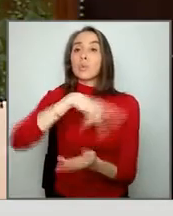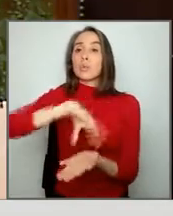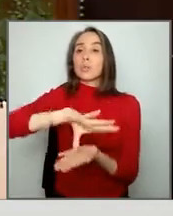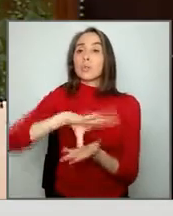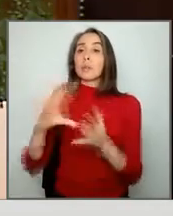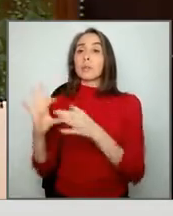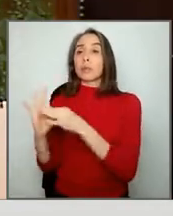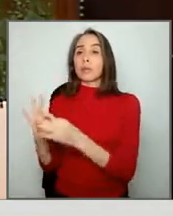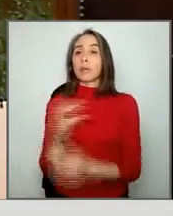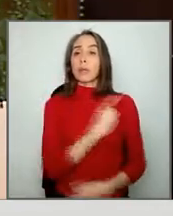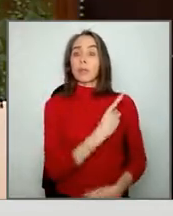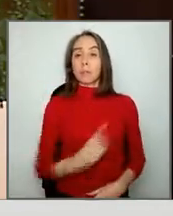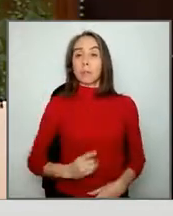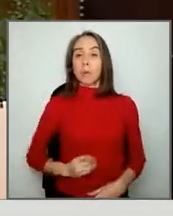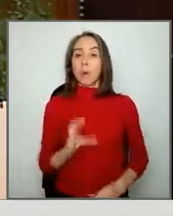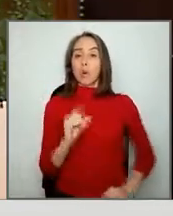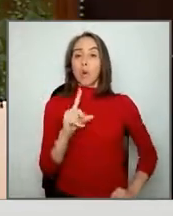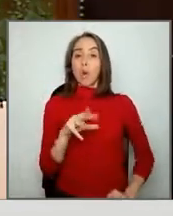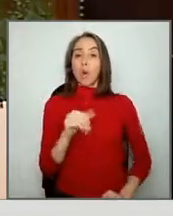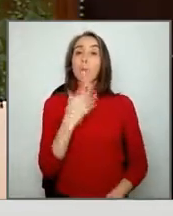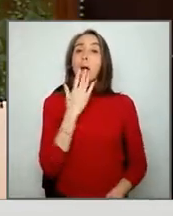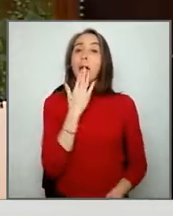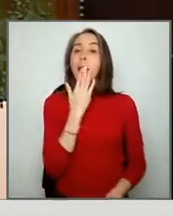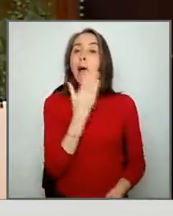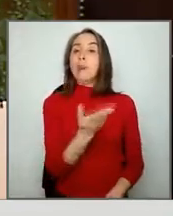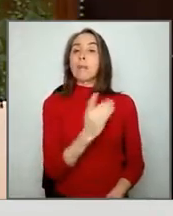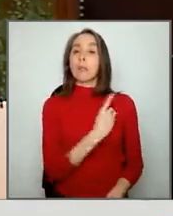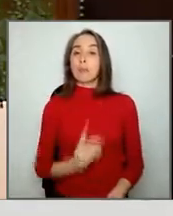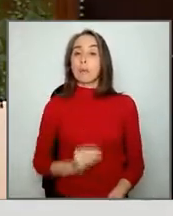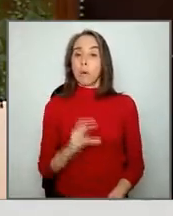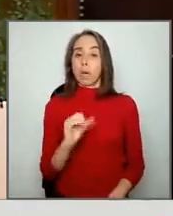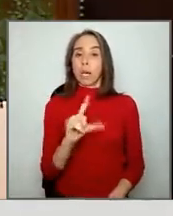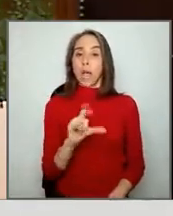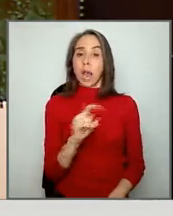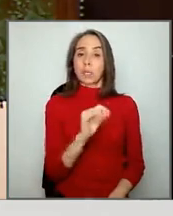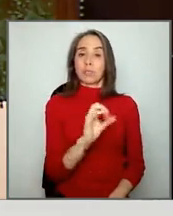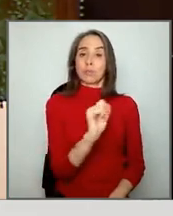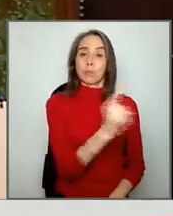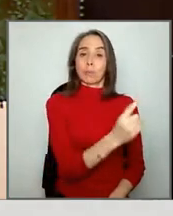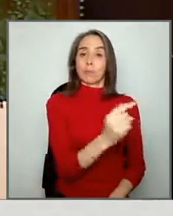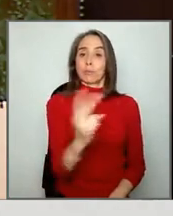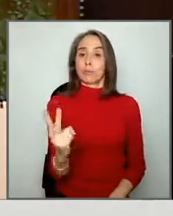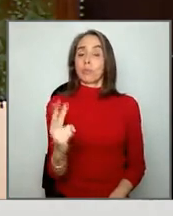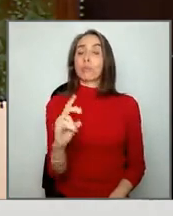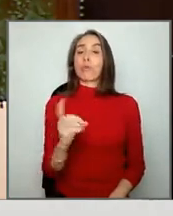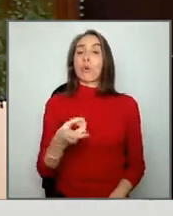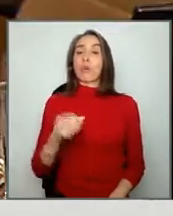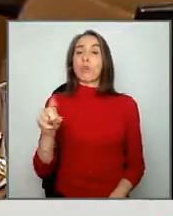continuación tiene la palabra el diputado calisto y luego el diputado sales diputado calisto